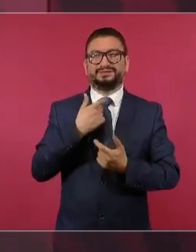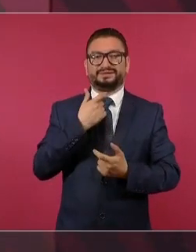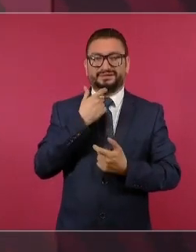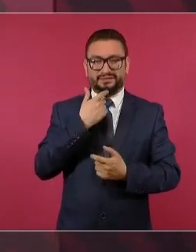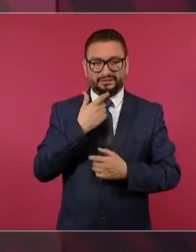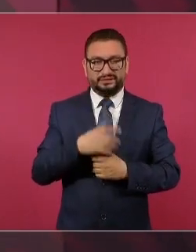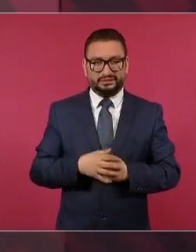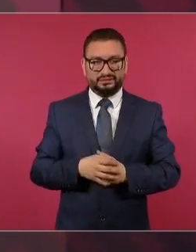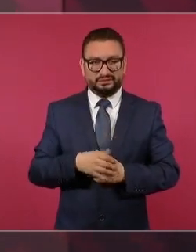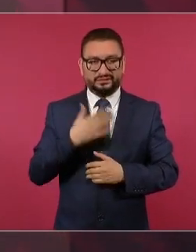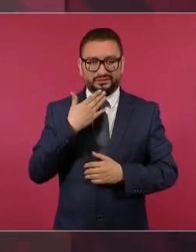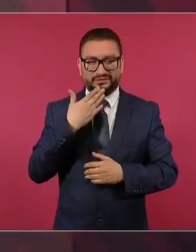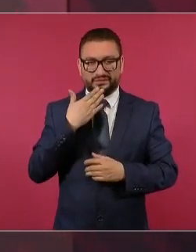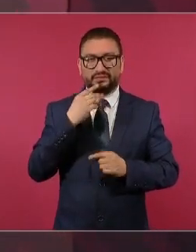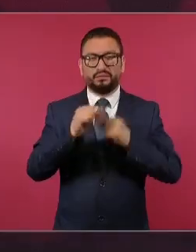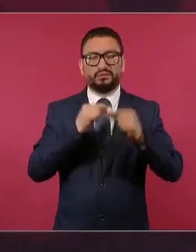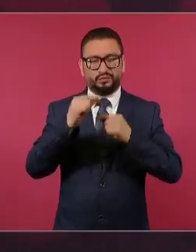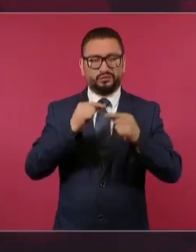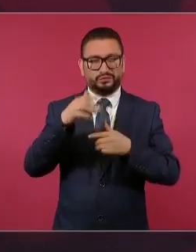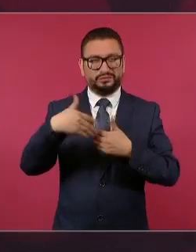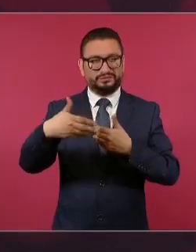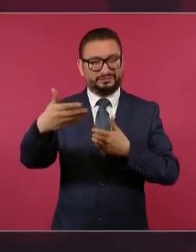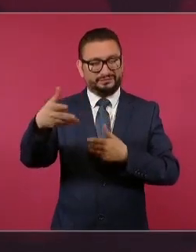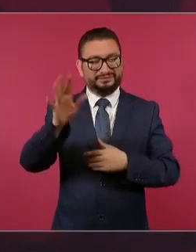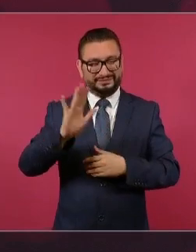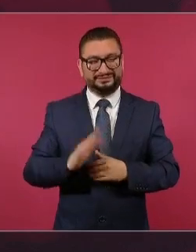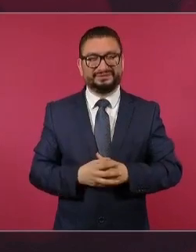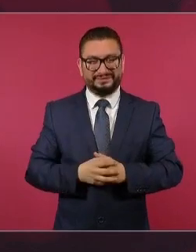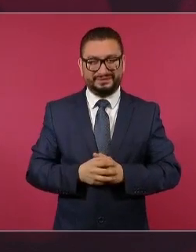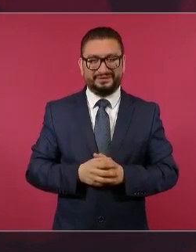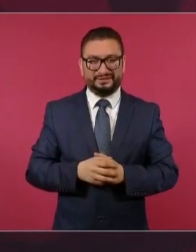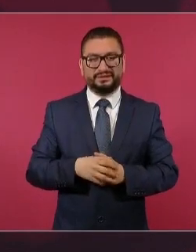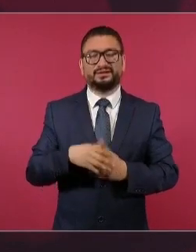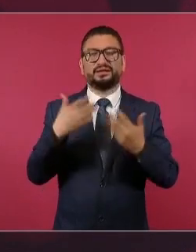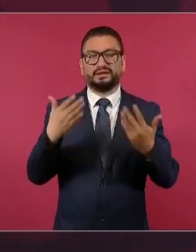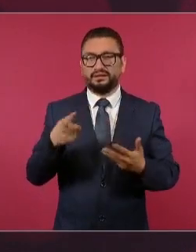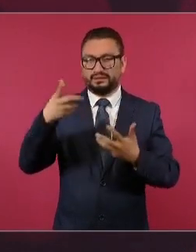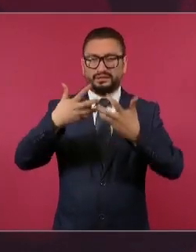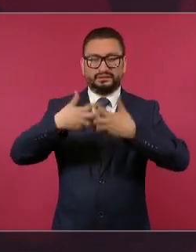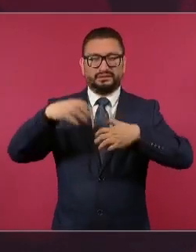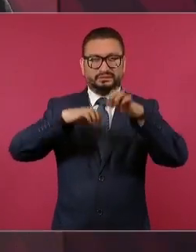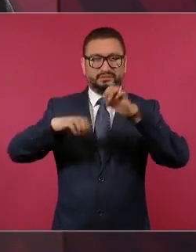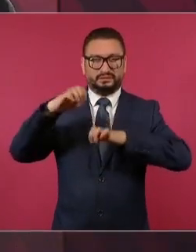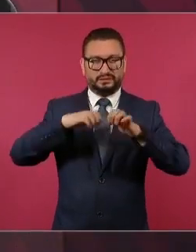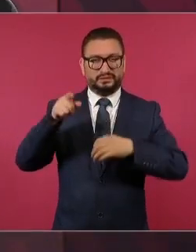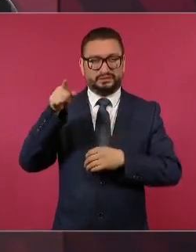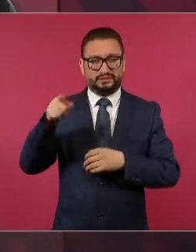Ah, le digo, pues ya te vamos a llegar. Entonces, es un empresario,